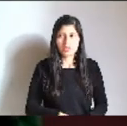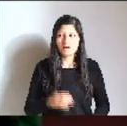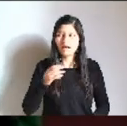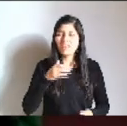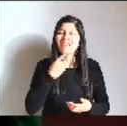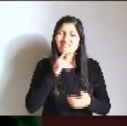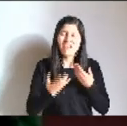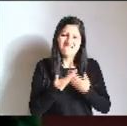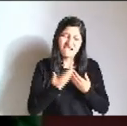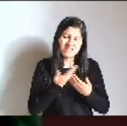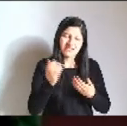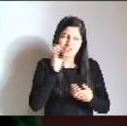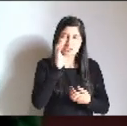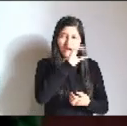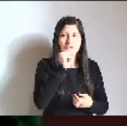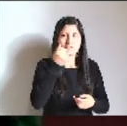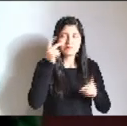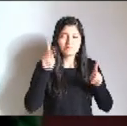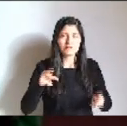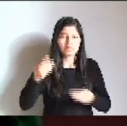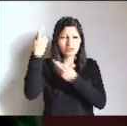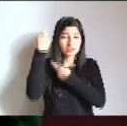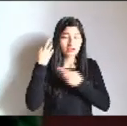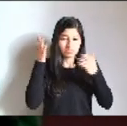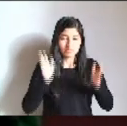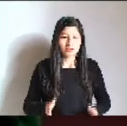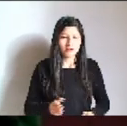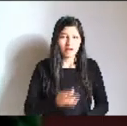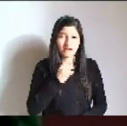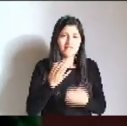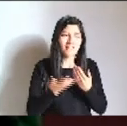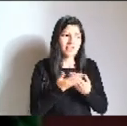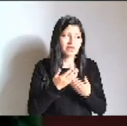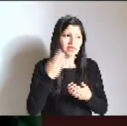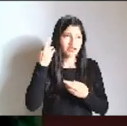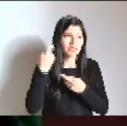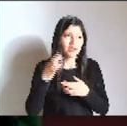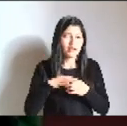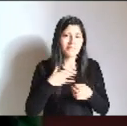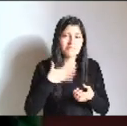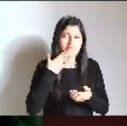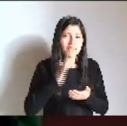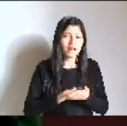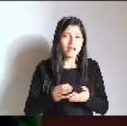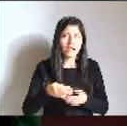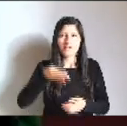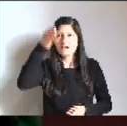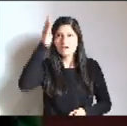otros responsables. Es fácil incluso responsabilizar de mis males a Dios.